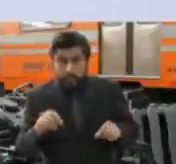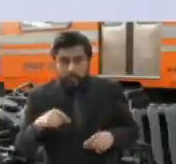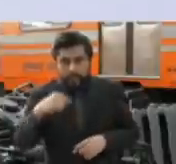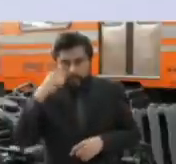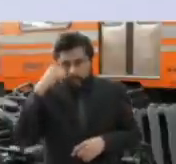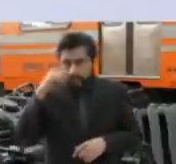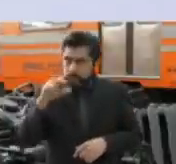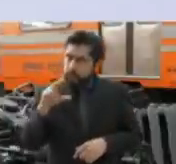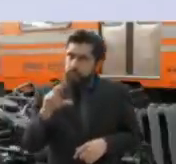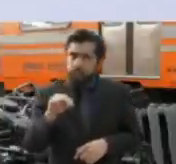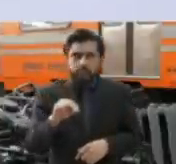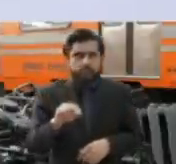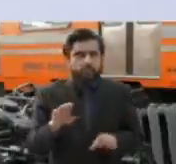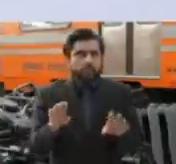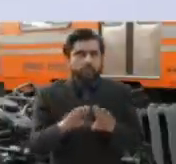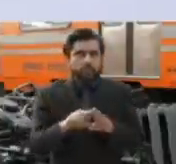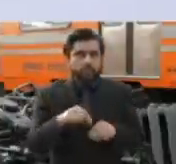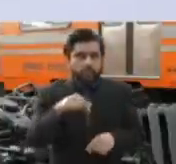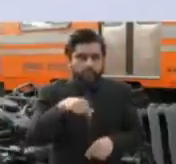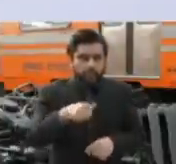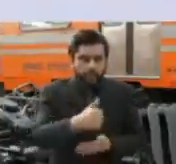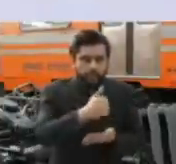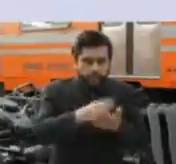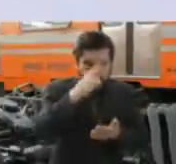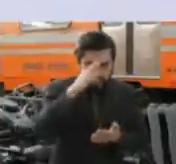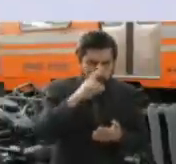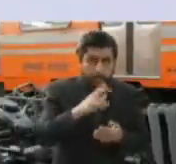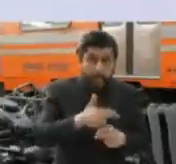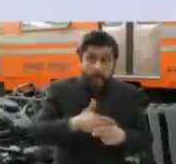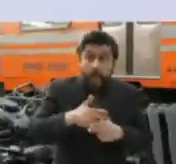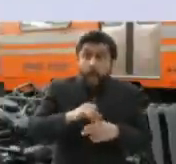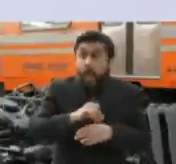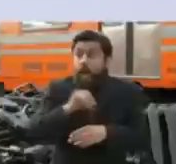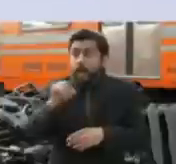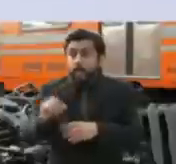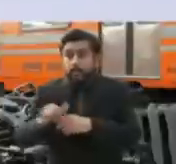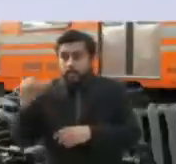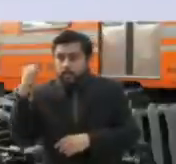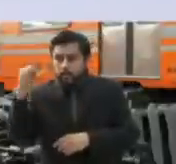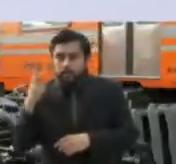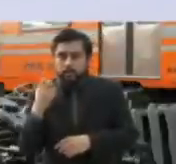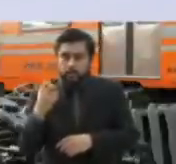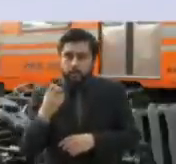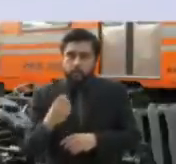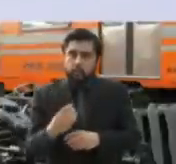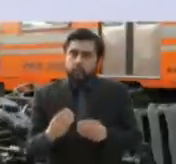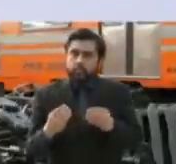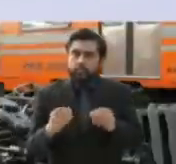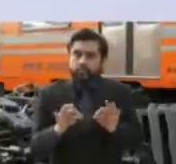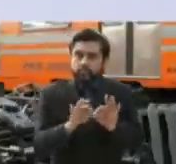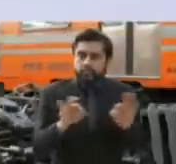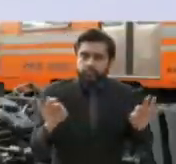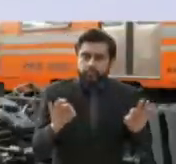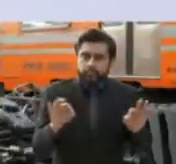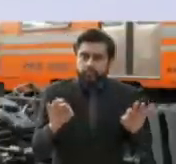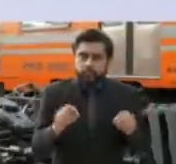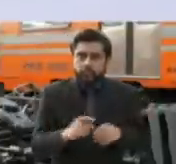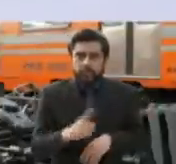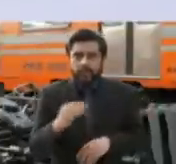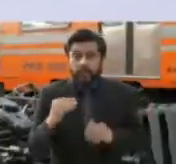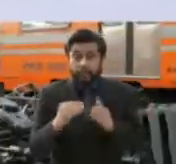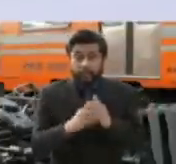más de aquí a Acapulco, pues es. Y en el programa total son 1000 kilómetros, es decir,